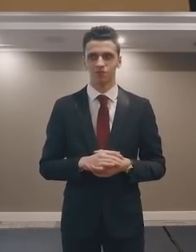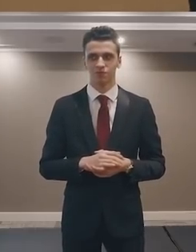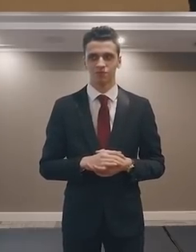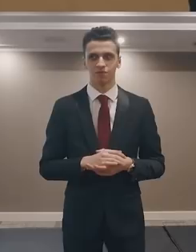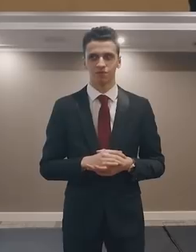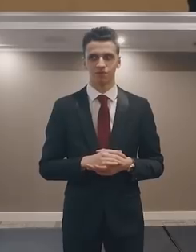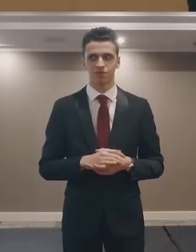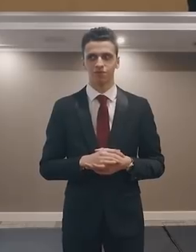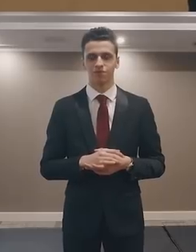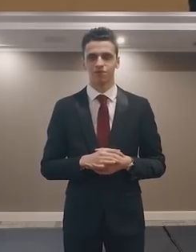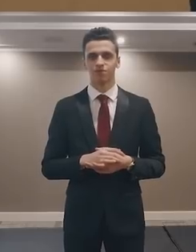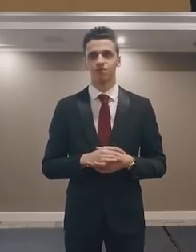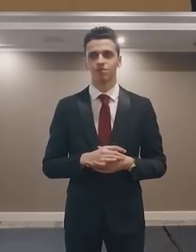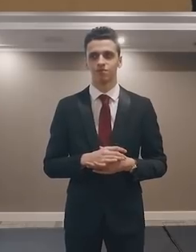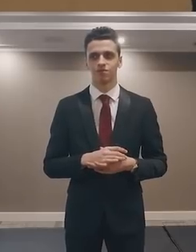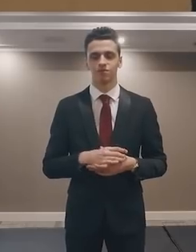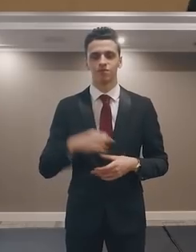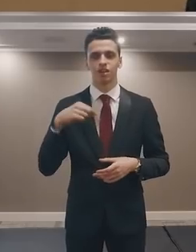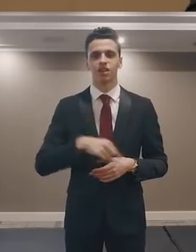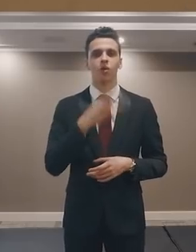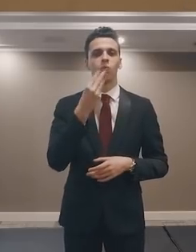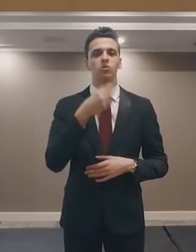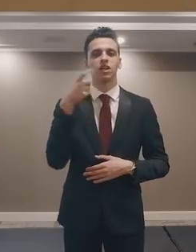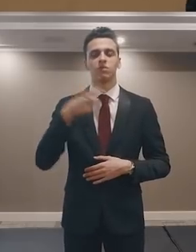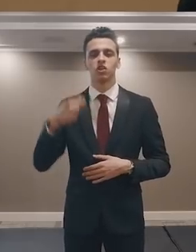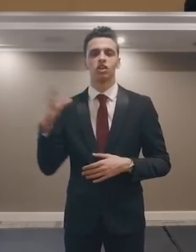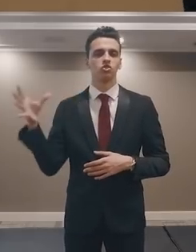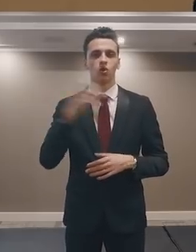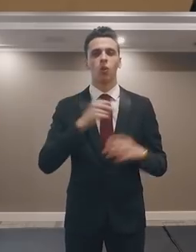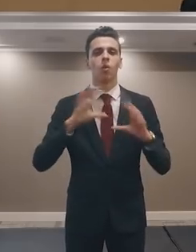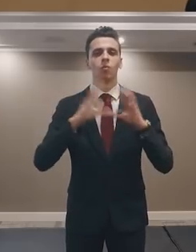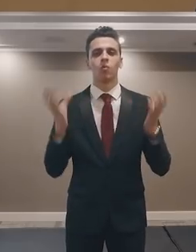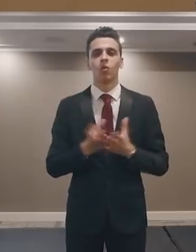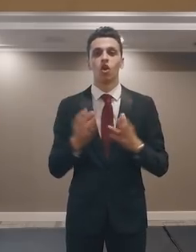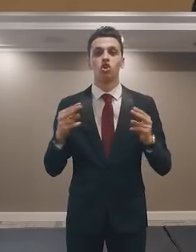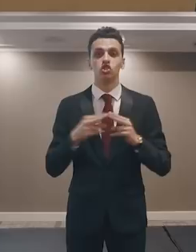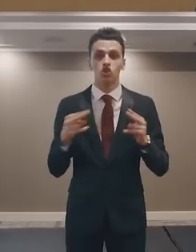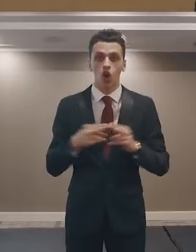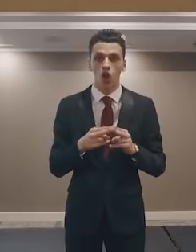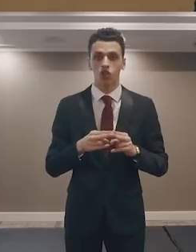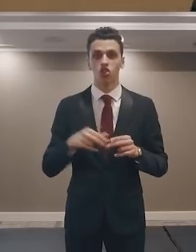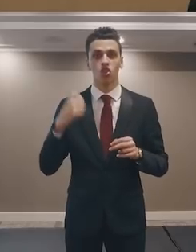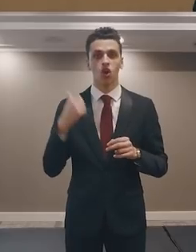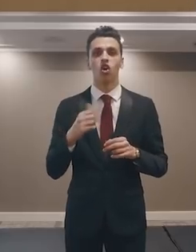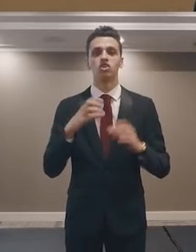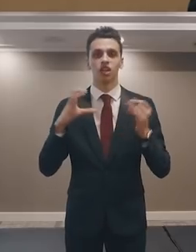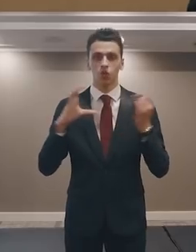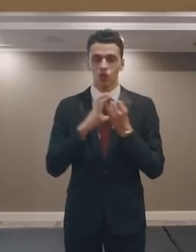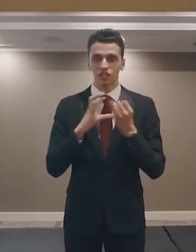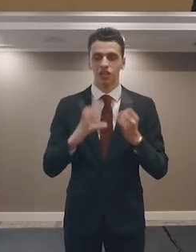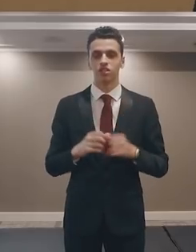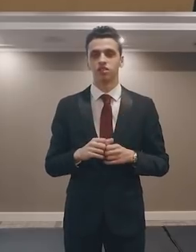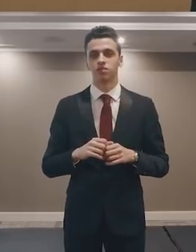esto lo mismo pero hay miles de personas en el mundo socios y miembros de increases ahorrando dinero y asegurando las navieras